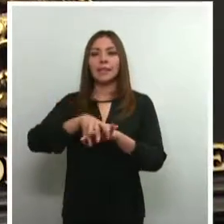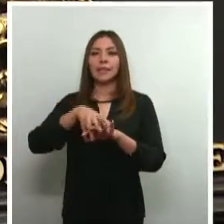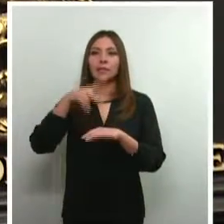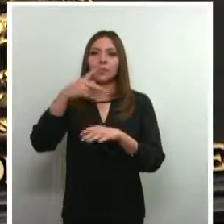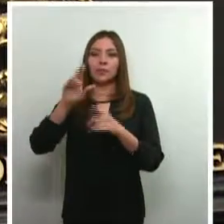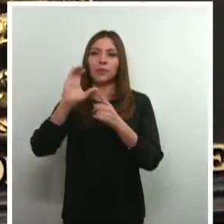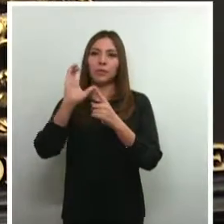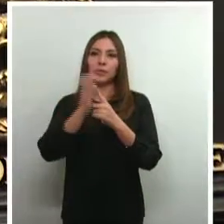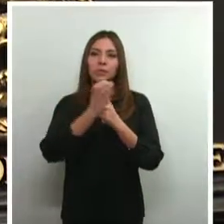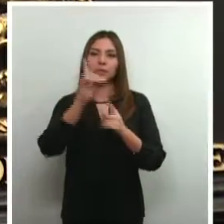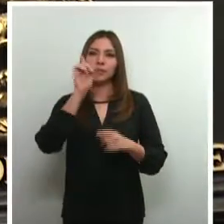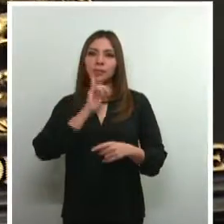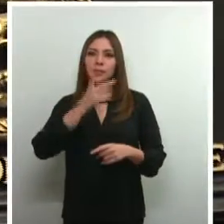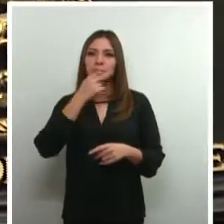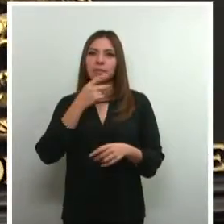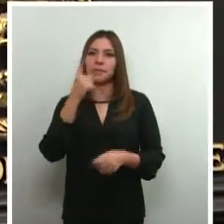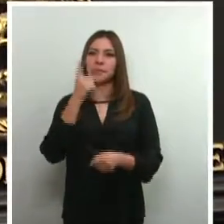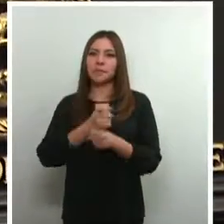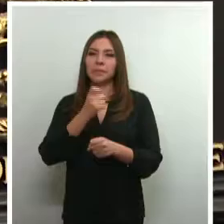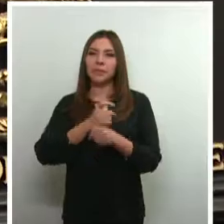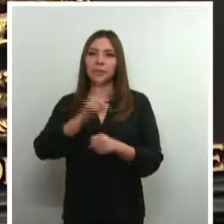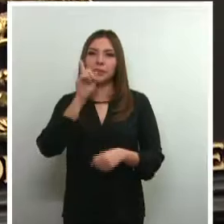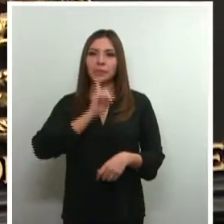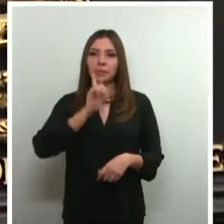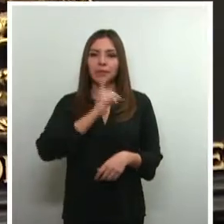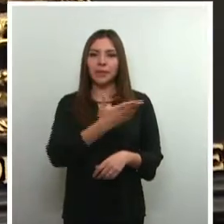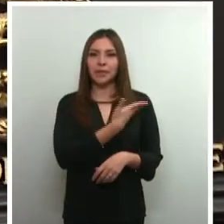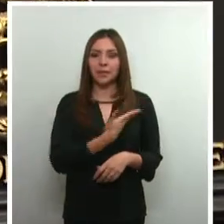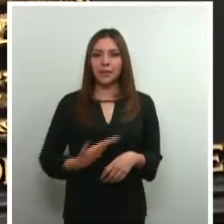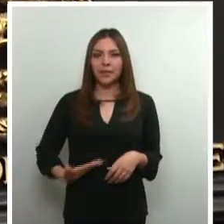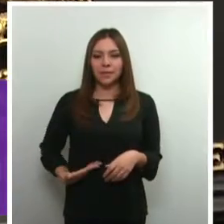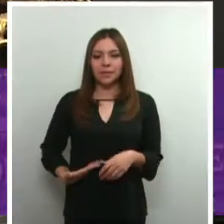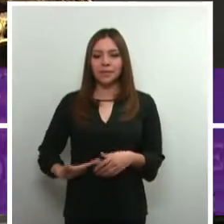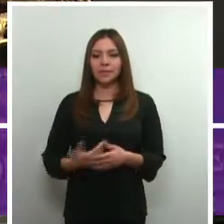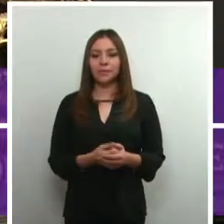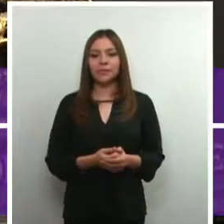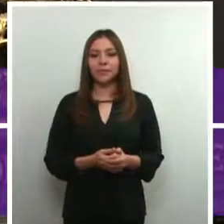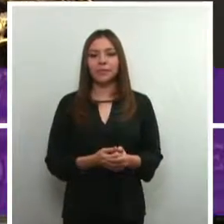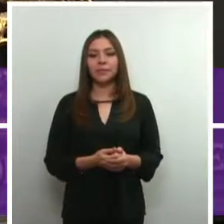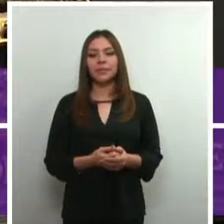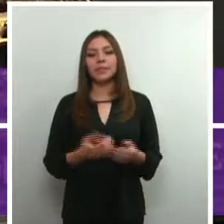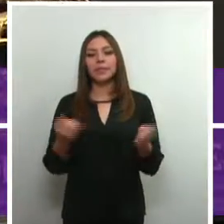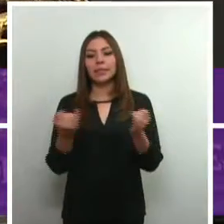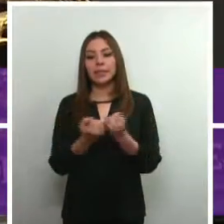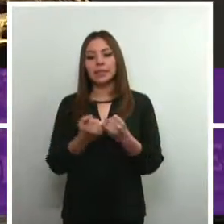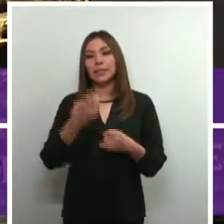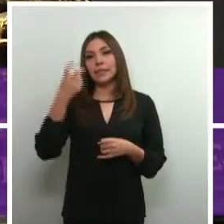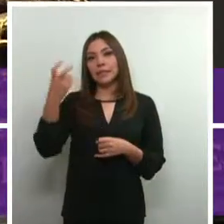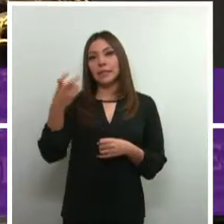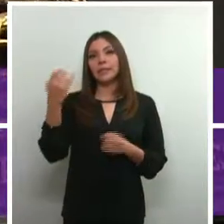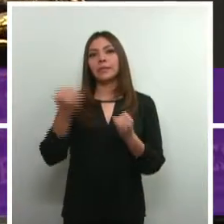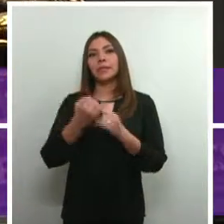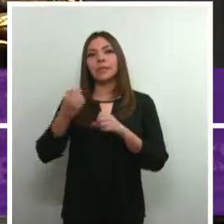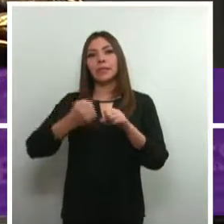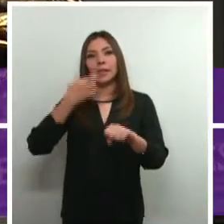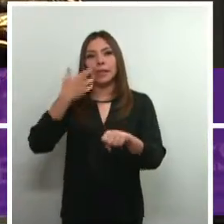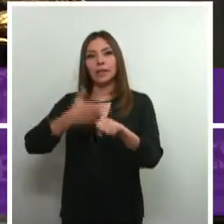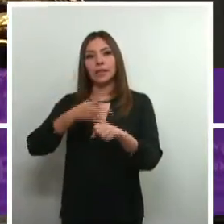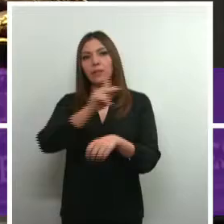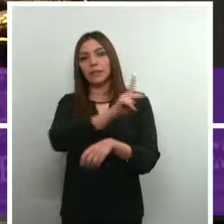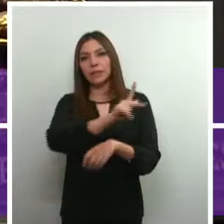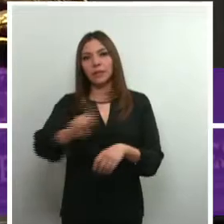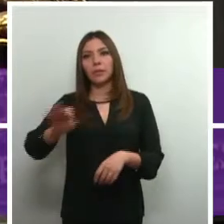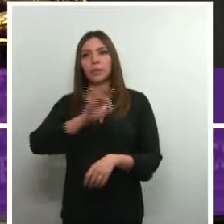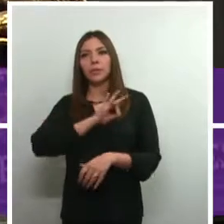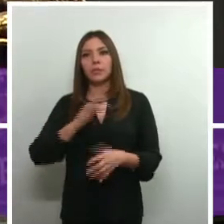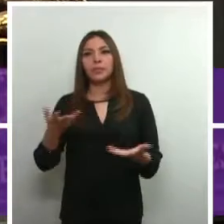comisión, particularmente a nuestra presidenta, a él y las secretarias que pudimos conformar